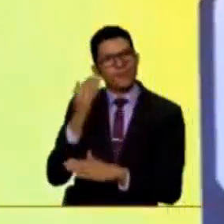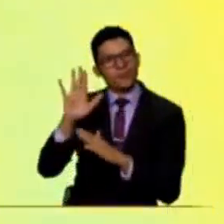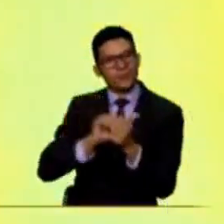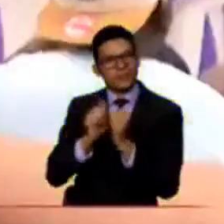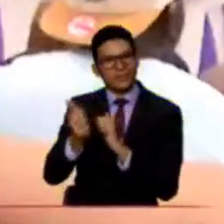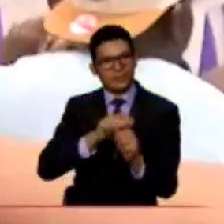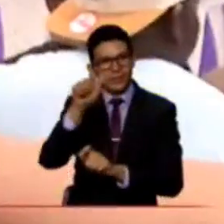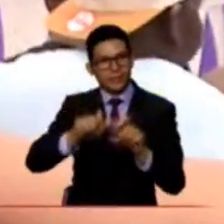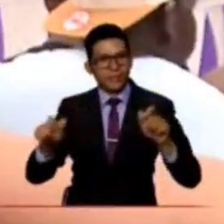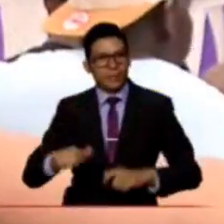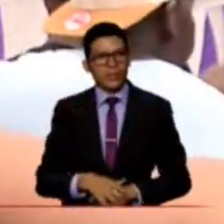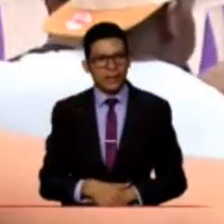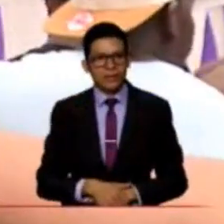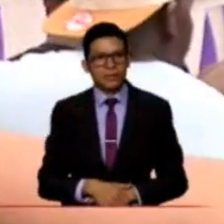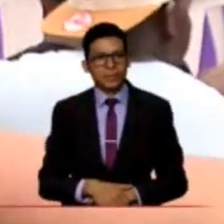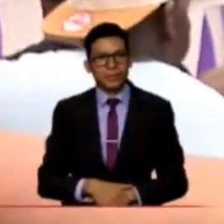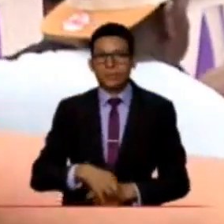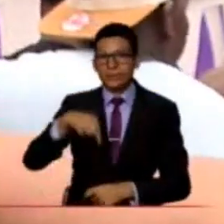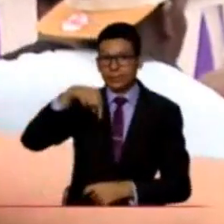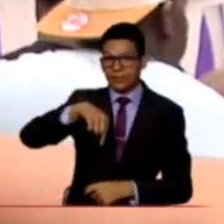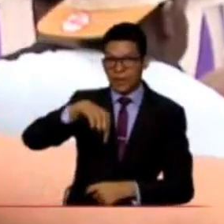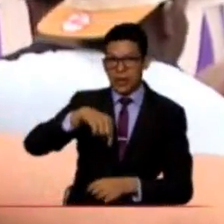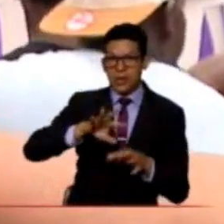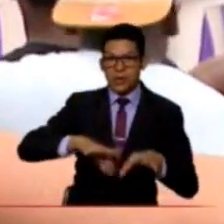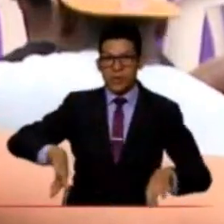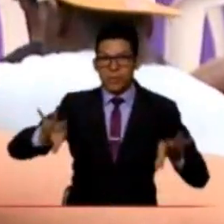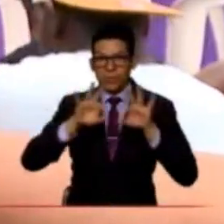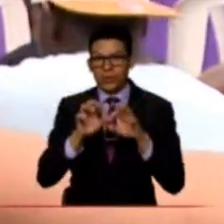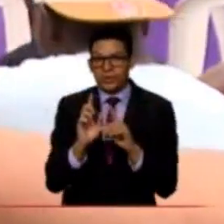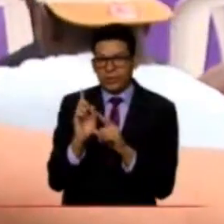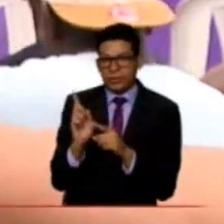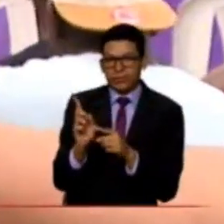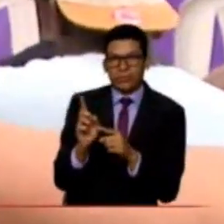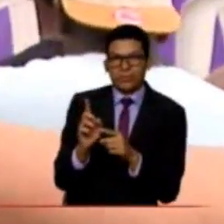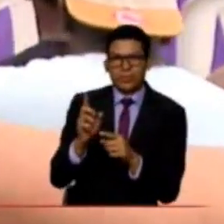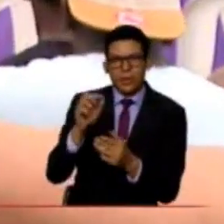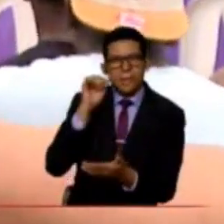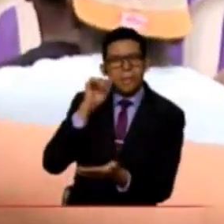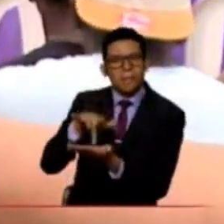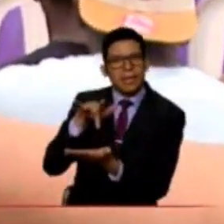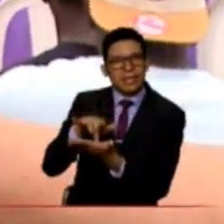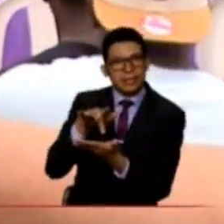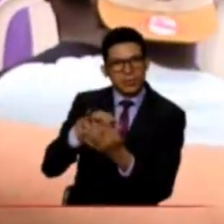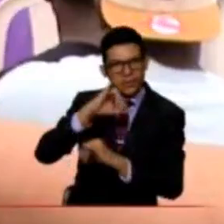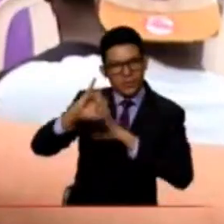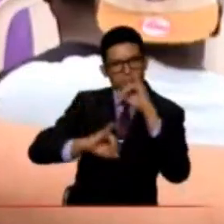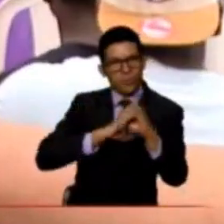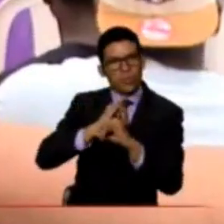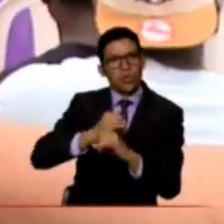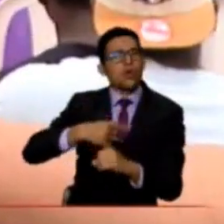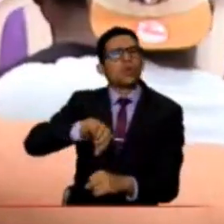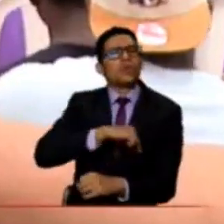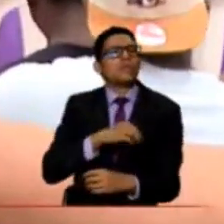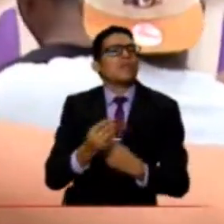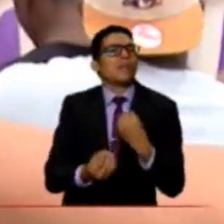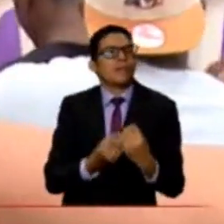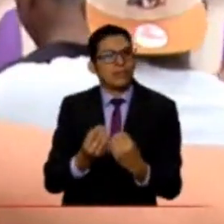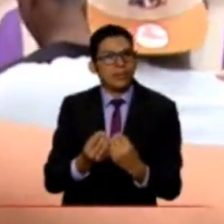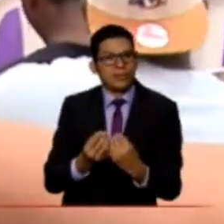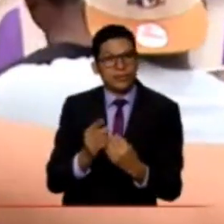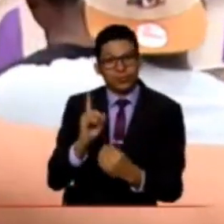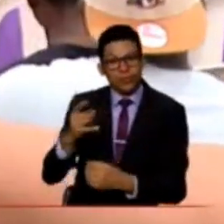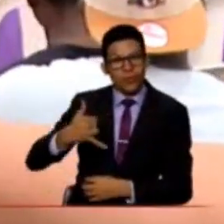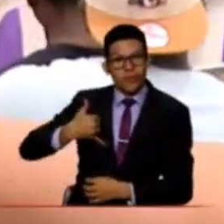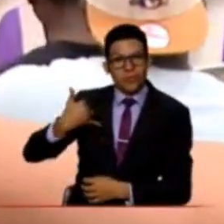deportistas. Para nosotros es muy importante para la participación de los eventos internacionales porque estamos ubicando a la mayoría